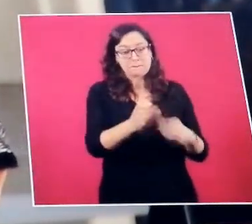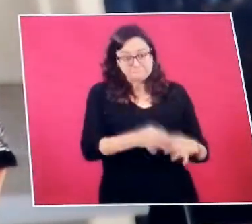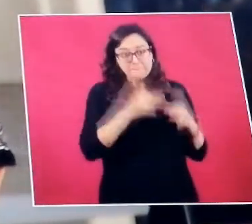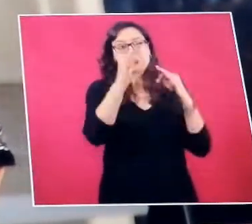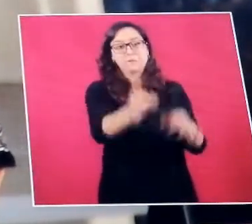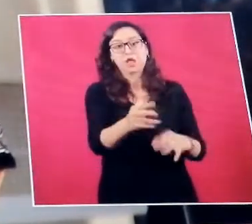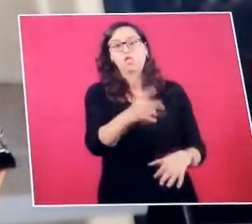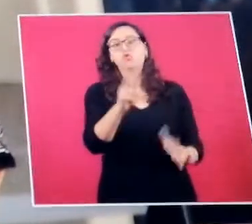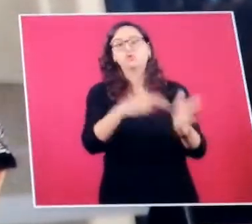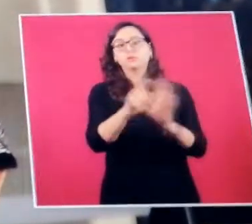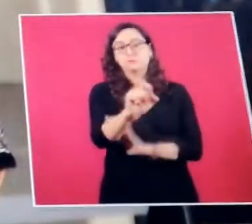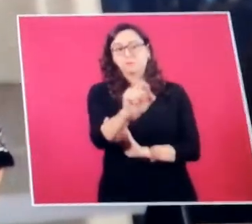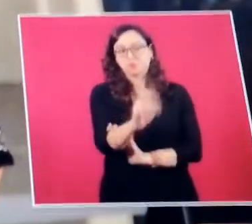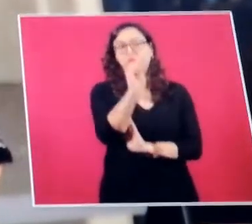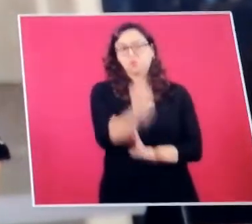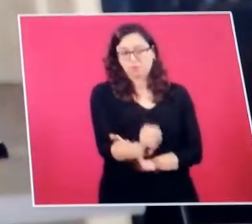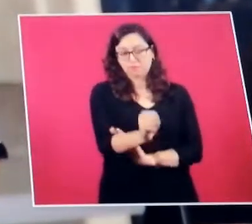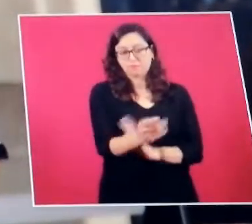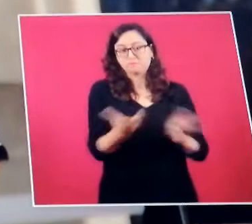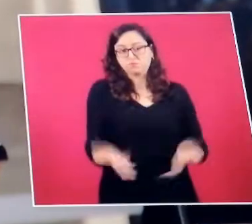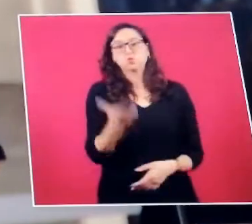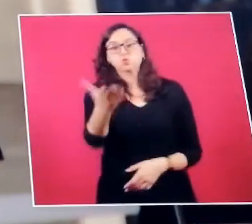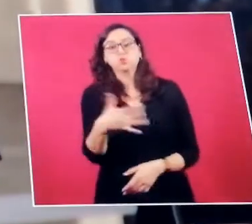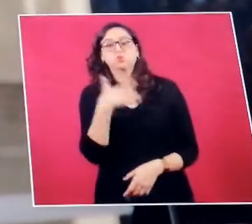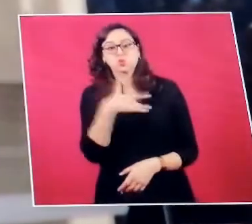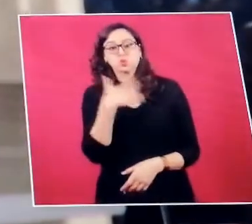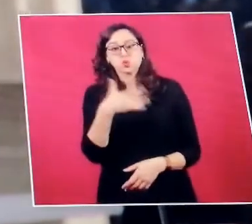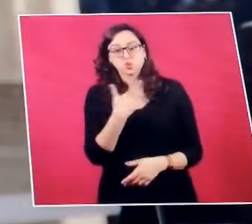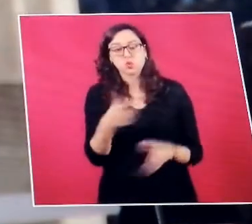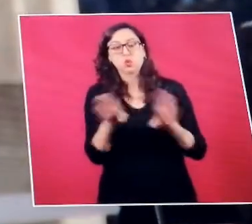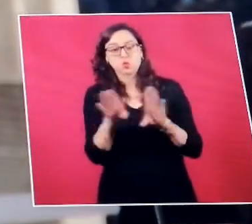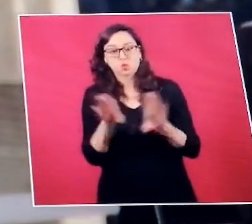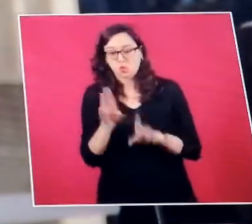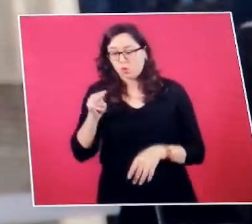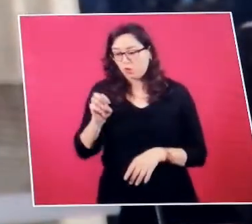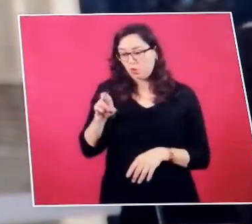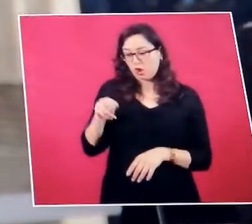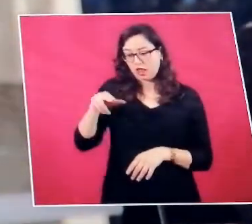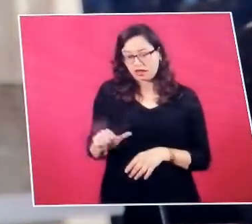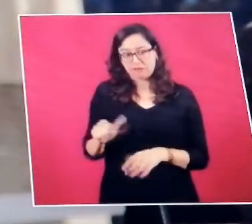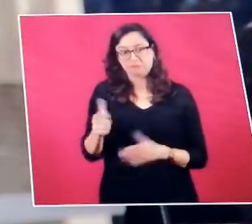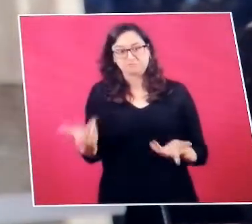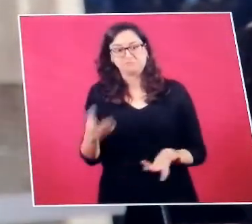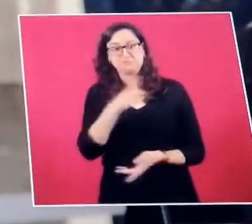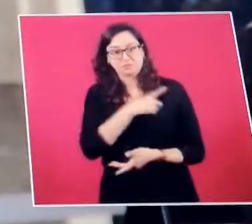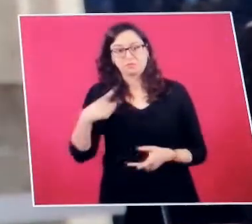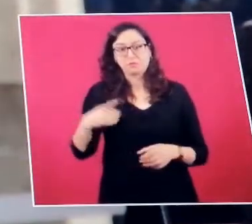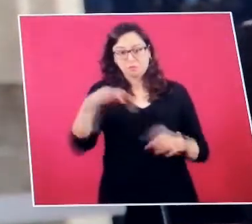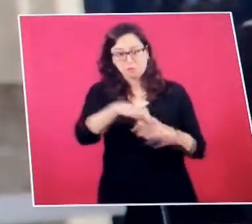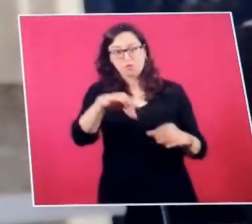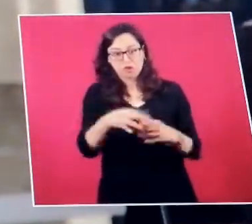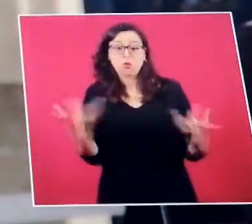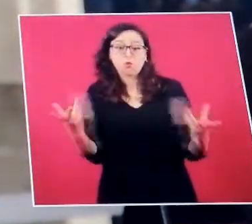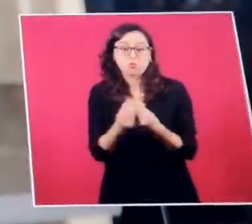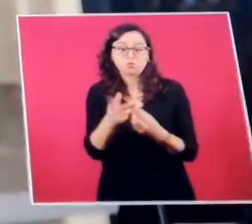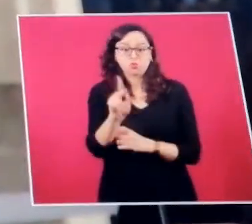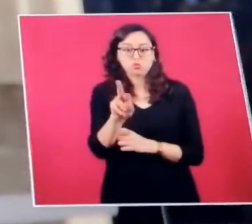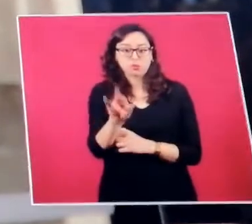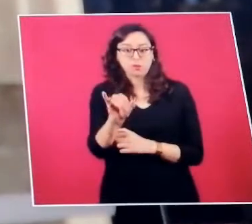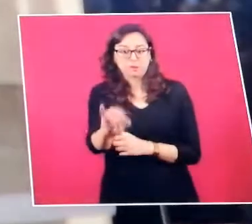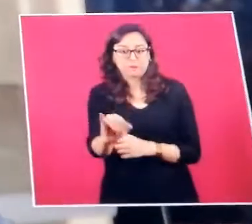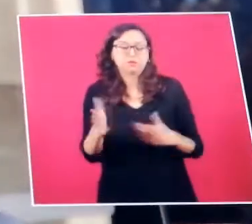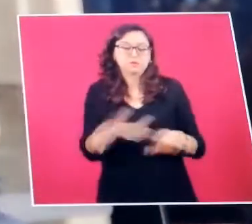seguridad pública. Preguntarle sobre este asunto. Primero, bueno, pues también se ha llamado a Morena a que ahora apoye esta iniciativa del PRI, que bueno, va muy acorde a lo que usted